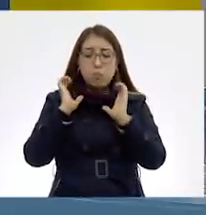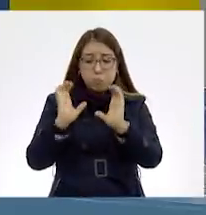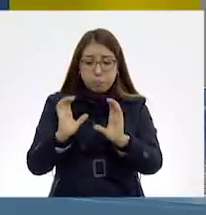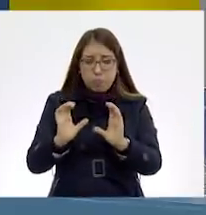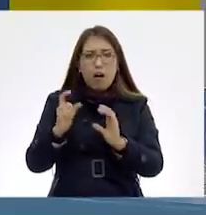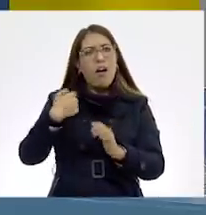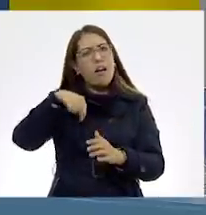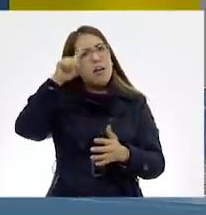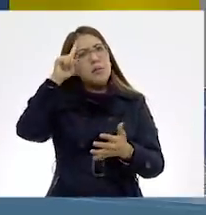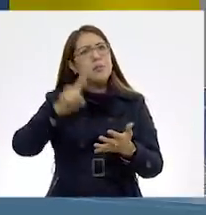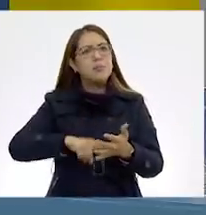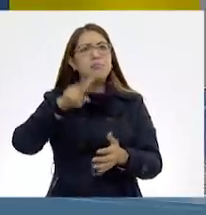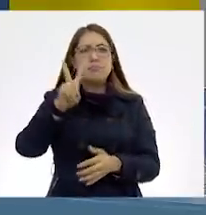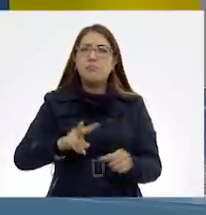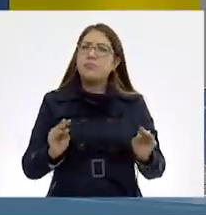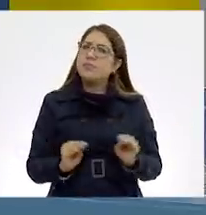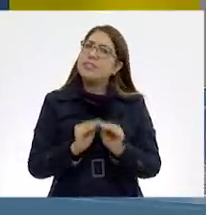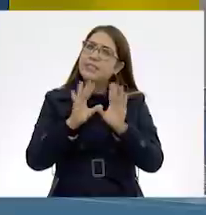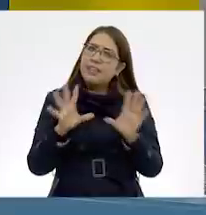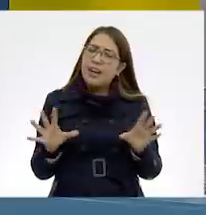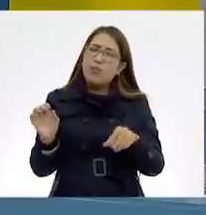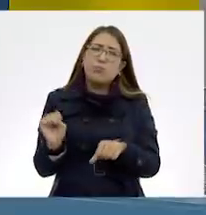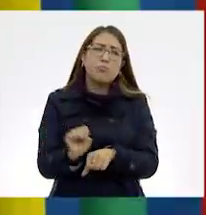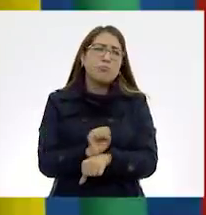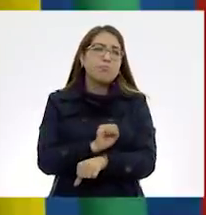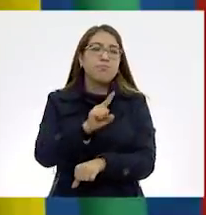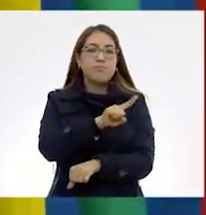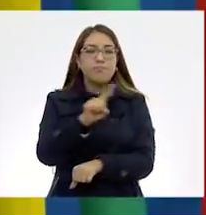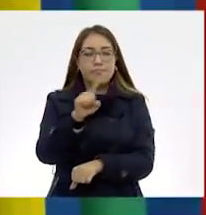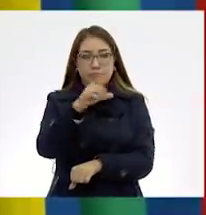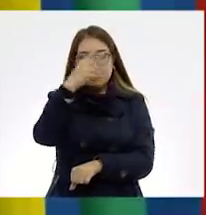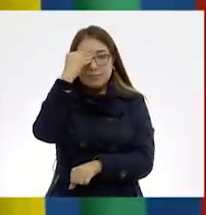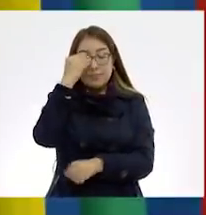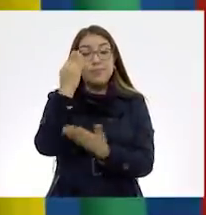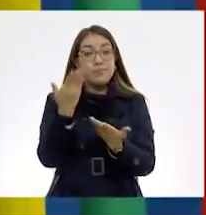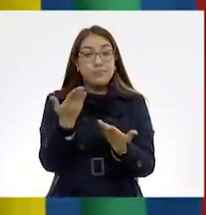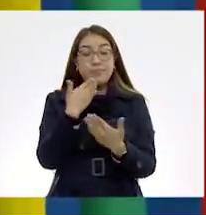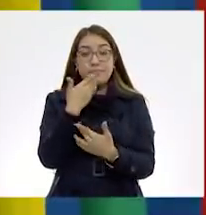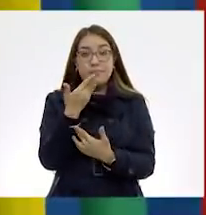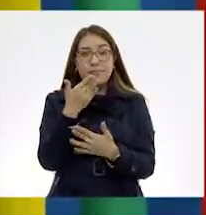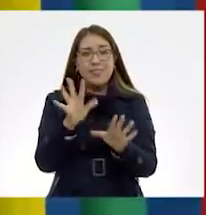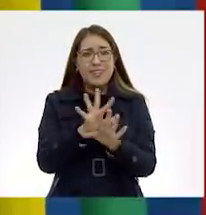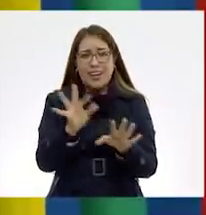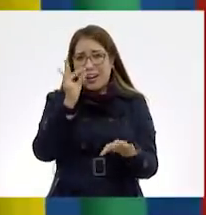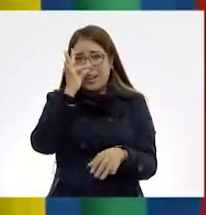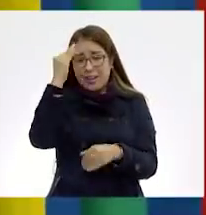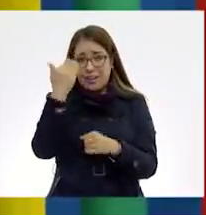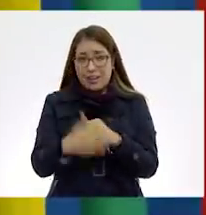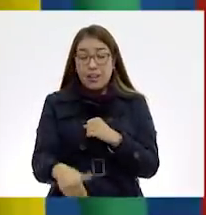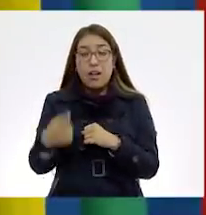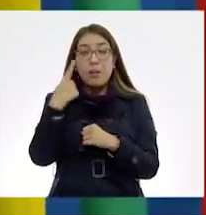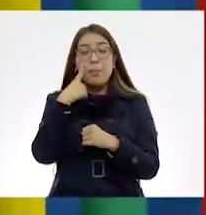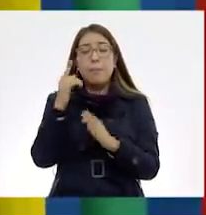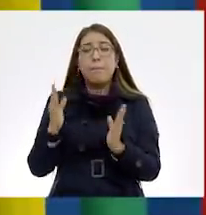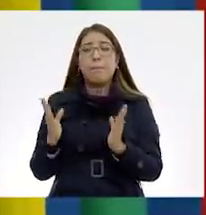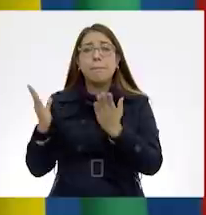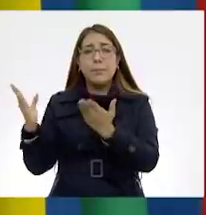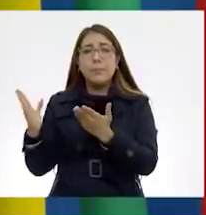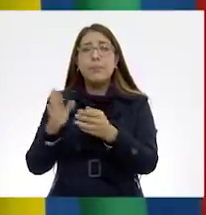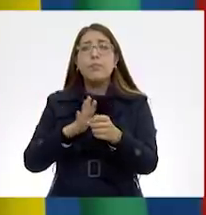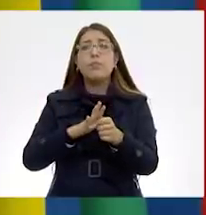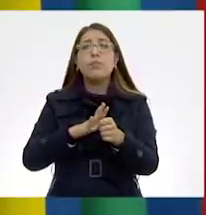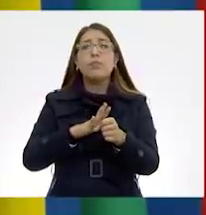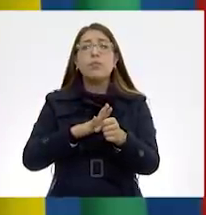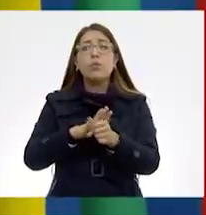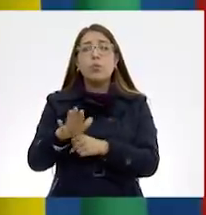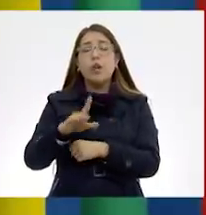son muy claros y sencillos de aprender. Muy bien. Ahora, para finalizar, veamos cuál es la